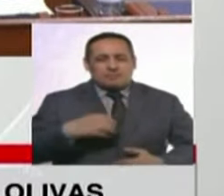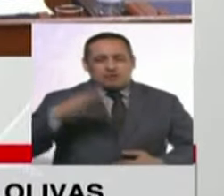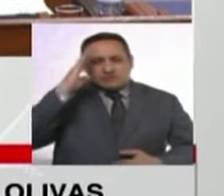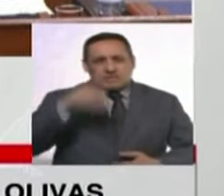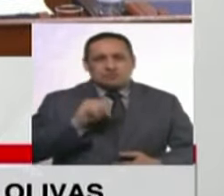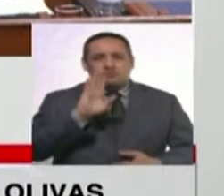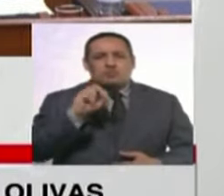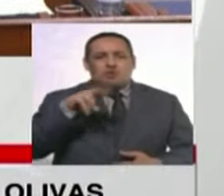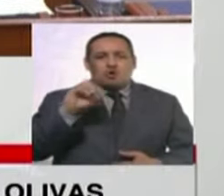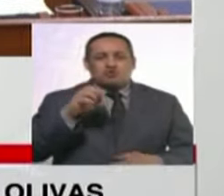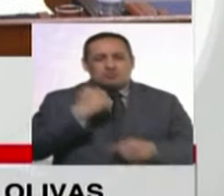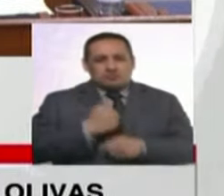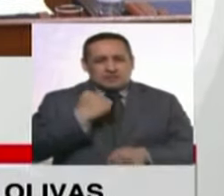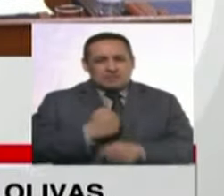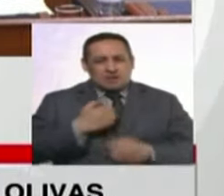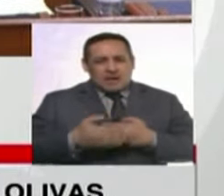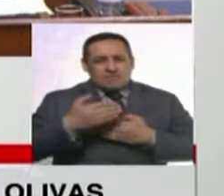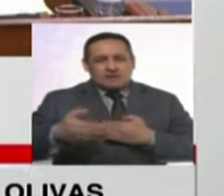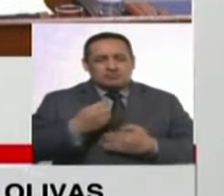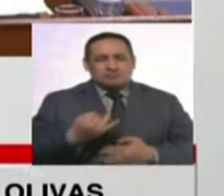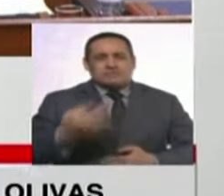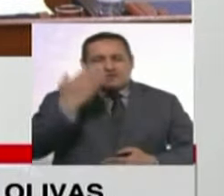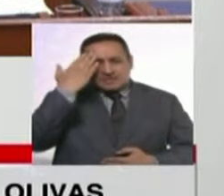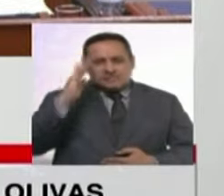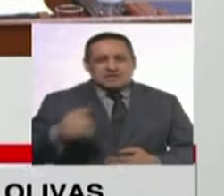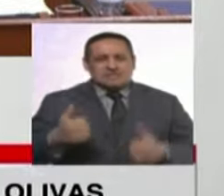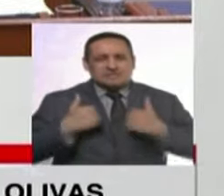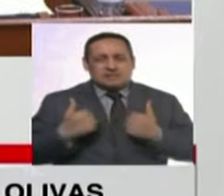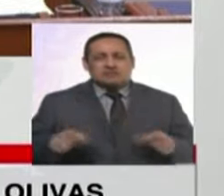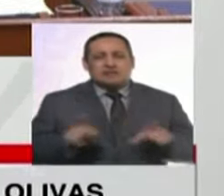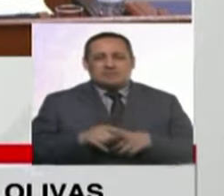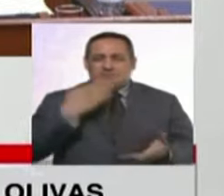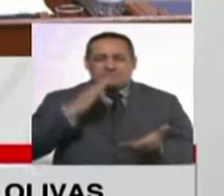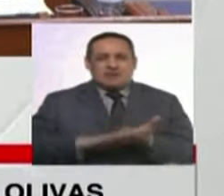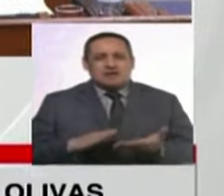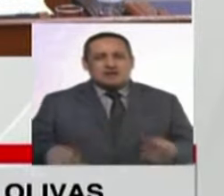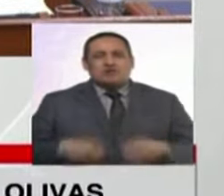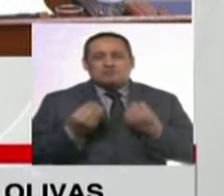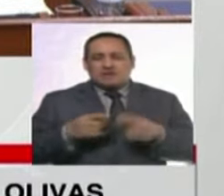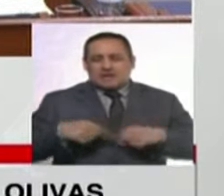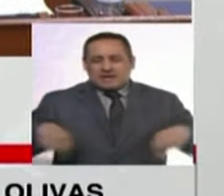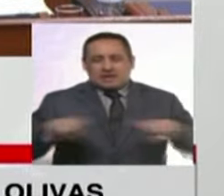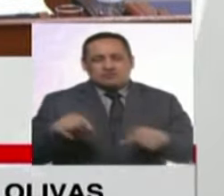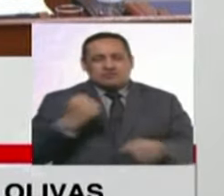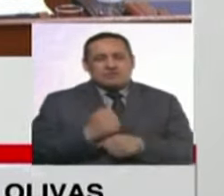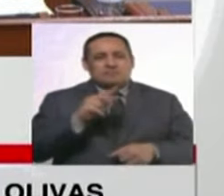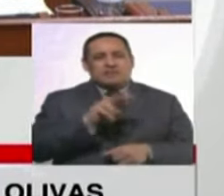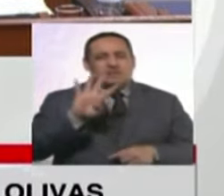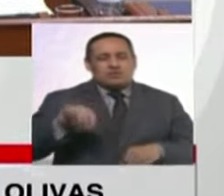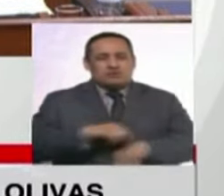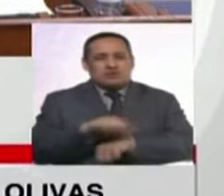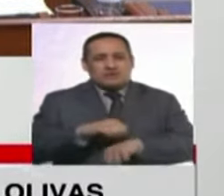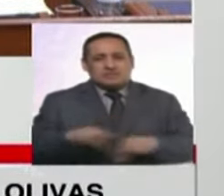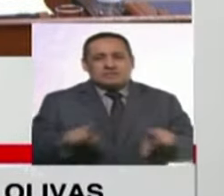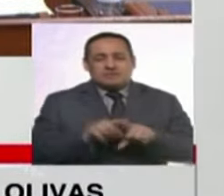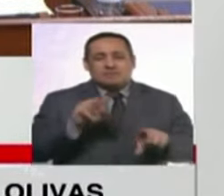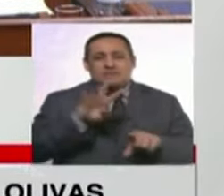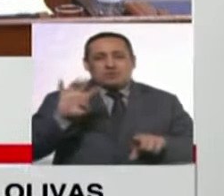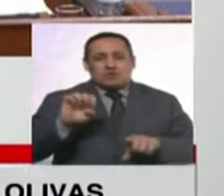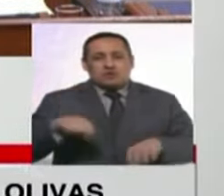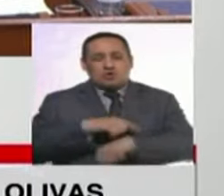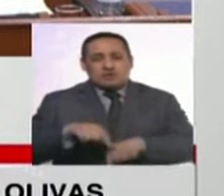el bono por ese trabajo que están haciendo en sus días de Franco y es un maltrato presidenta porque ellos trabajan sus 24 horas y las otras 24